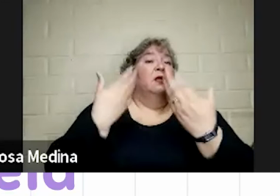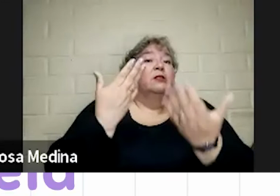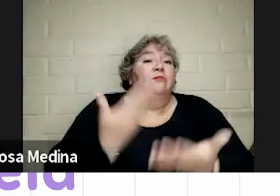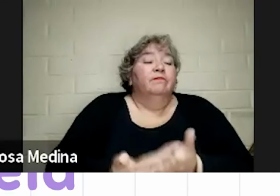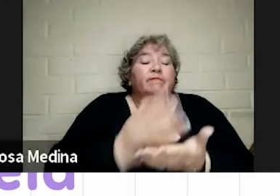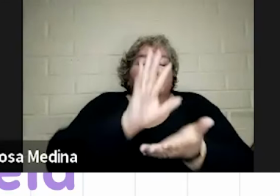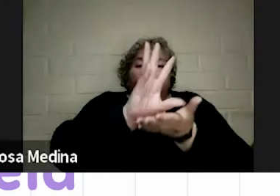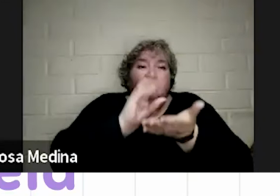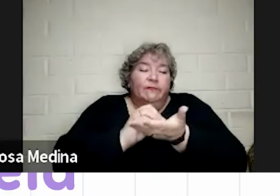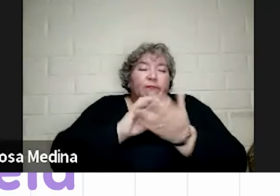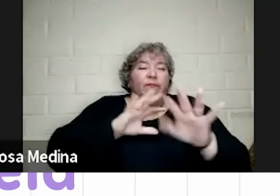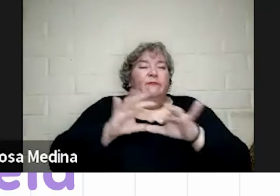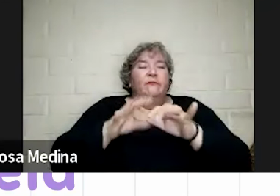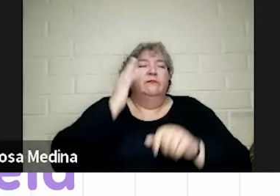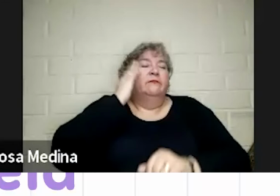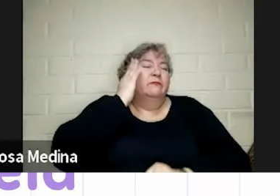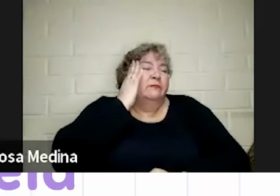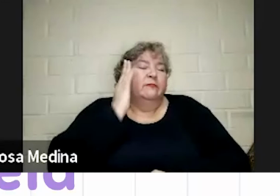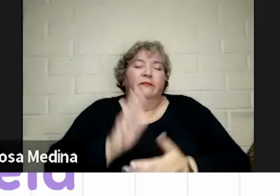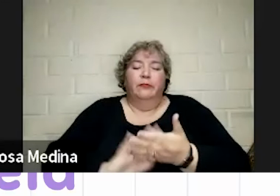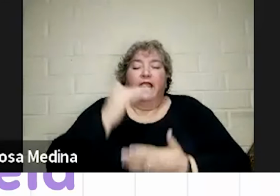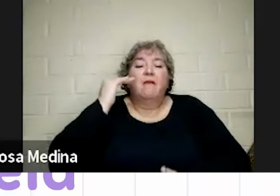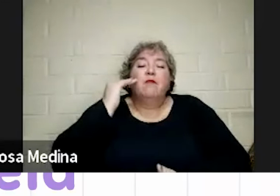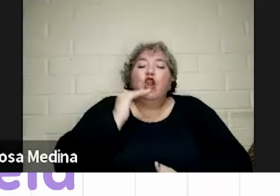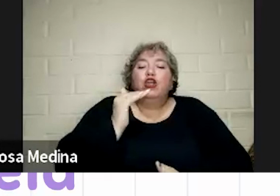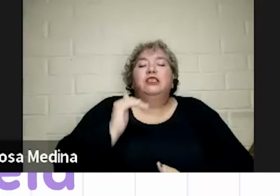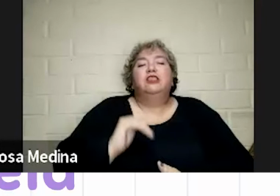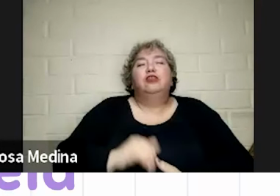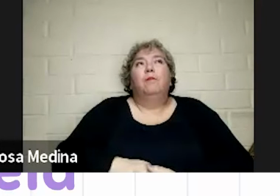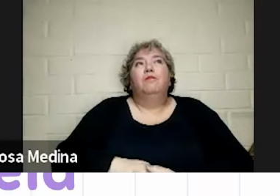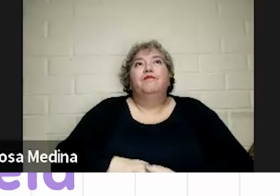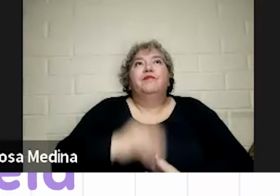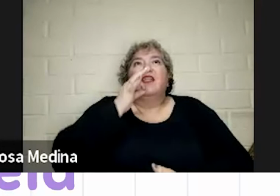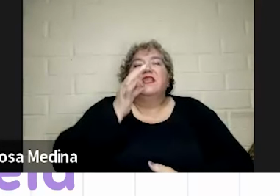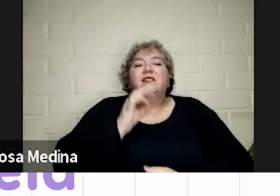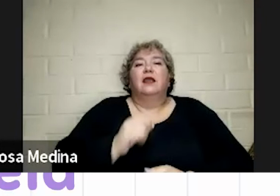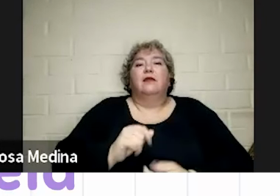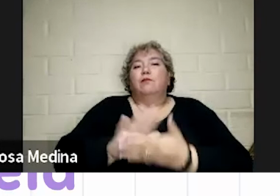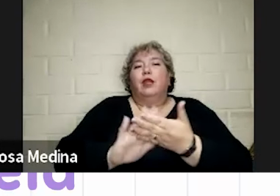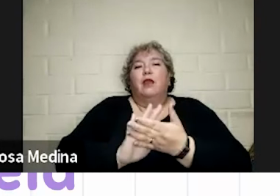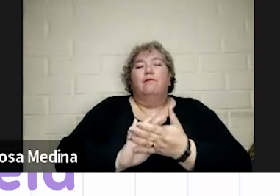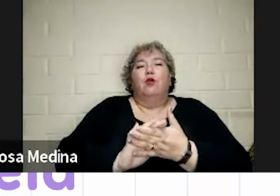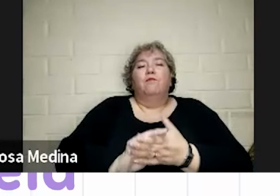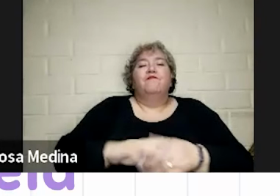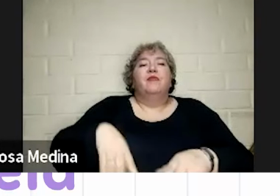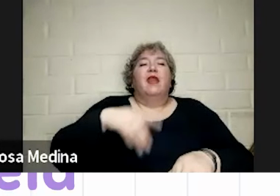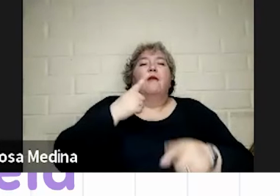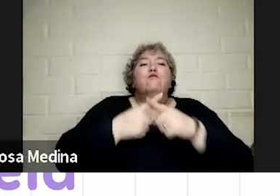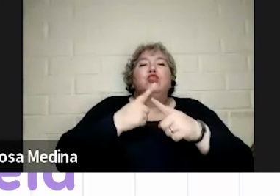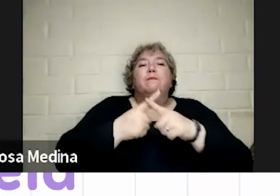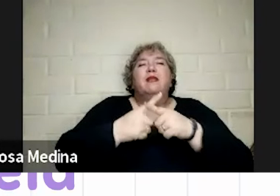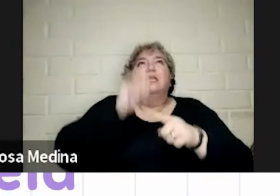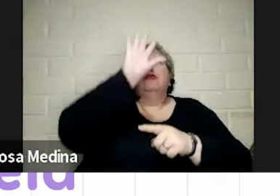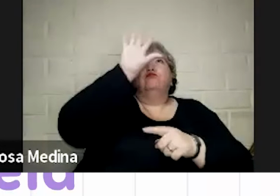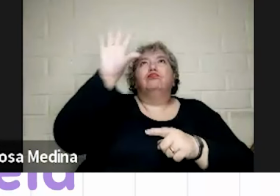recordar, ¿cierto? Poner, por ejemplo, a los niños pequeños, inicialmente tablas de multiplicación en la mesa, el abecedario, ir